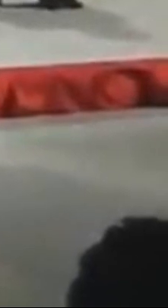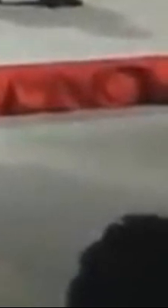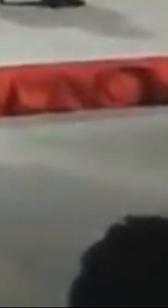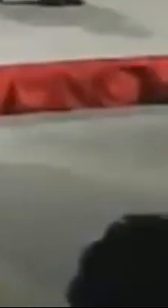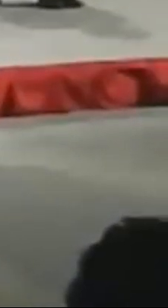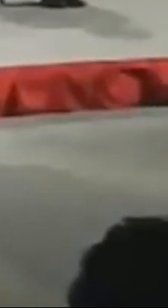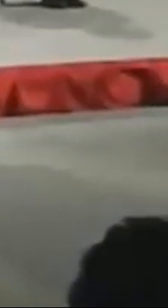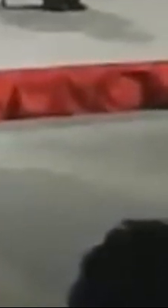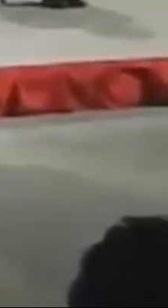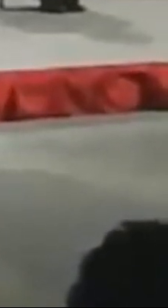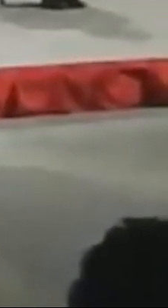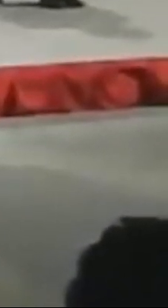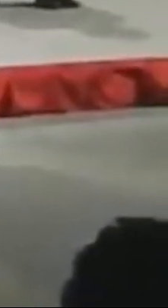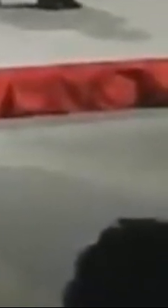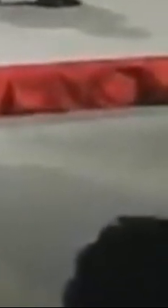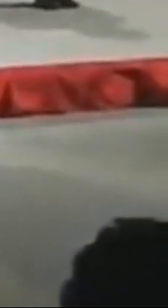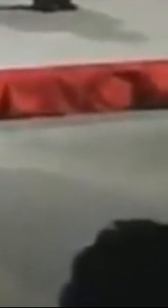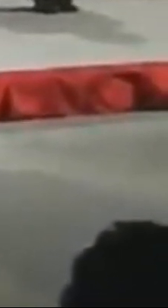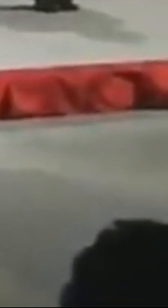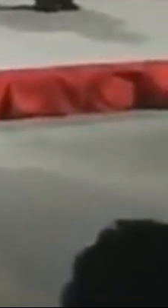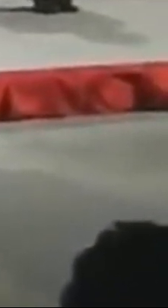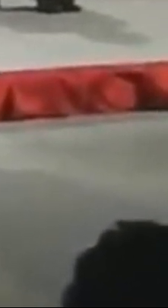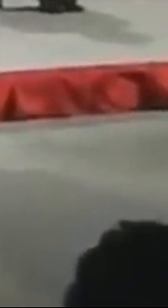porque hay una sentencia